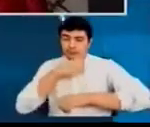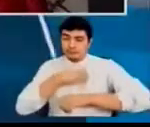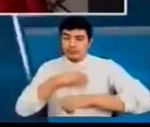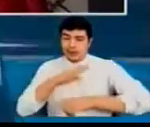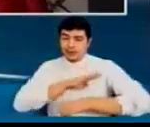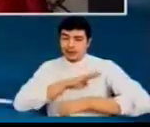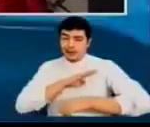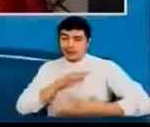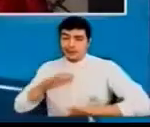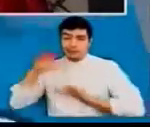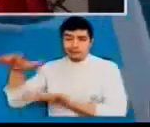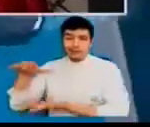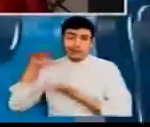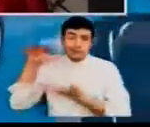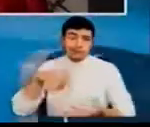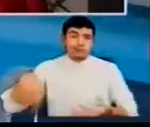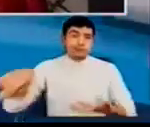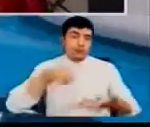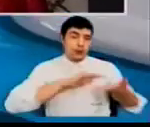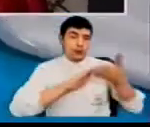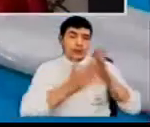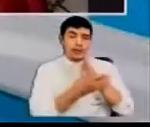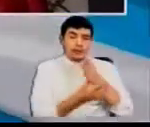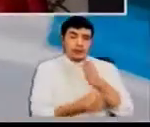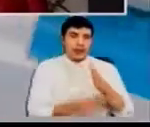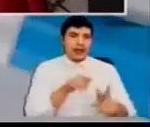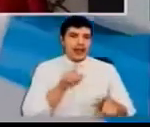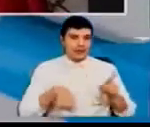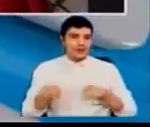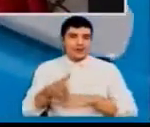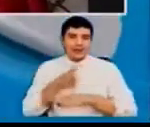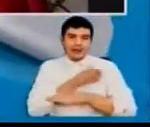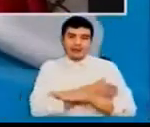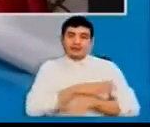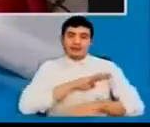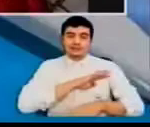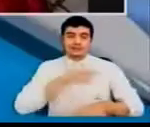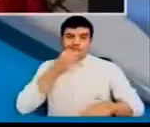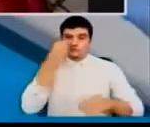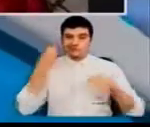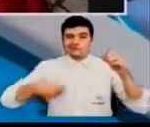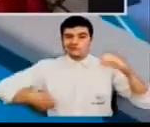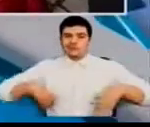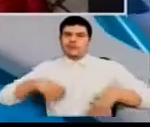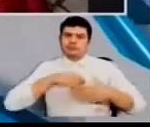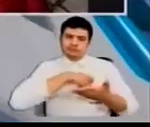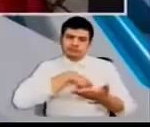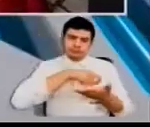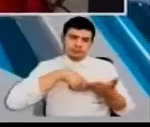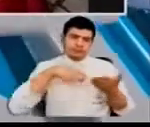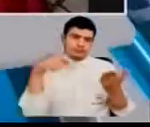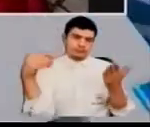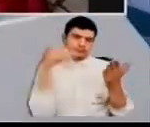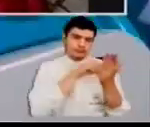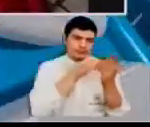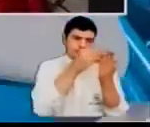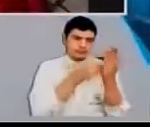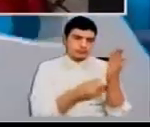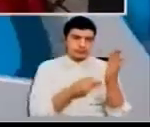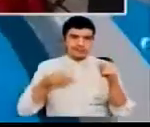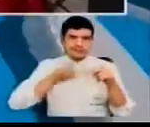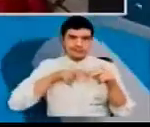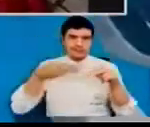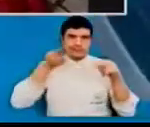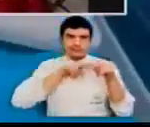con los televidentes. Doctora Marlene, muy buenas tardes y bienvenida. Hola John, muy buenas tardes, cordial saludo para todos nuestros televidentes. Sí,